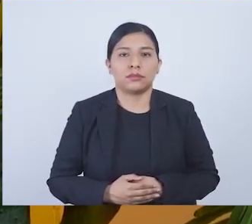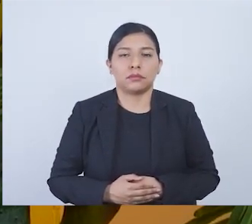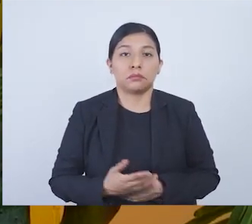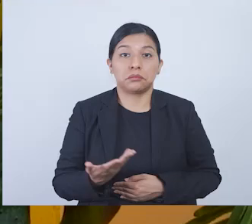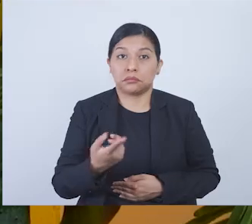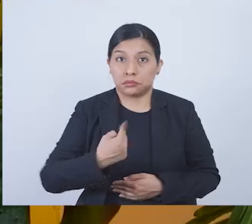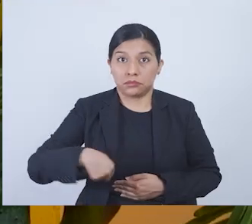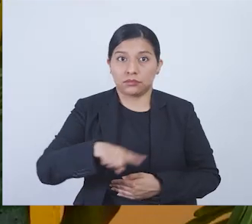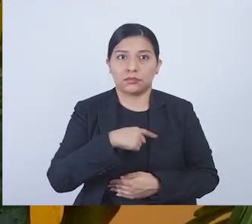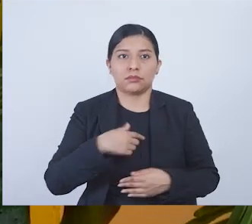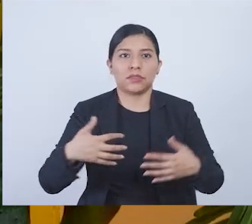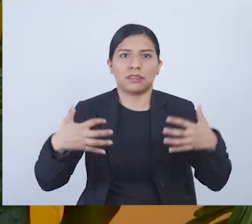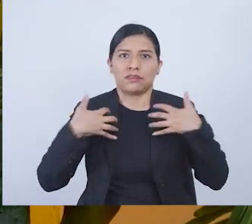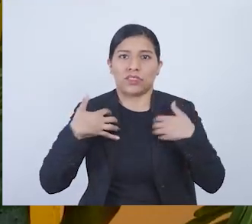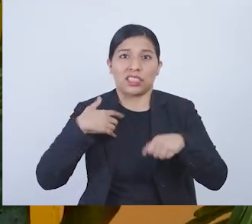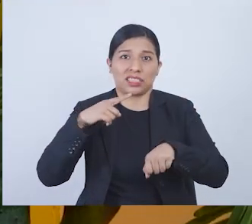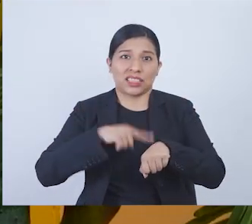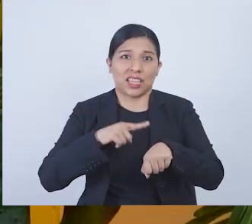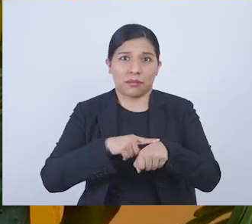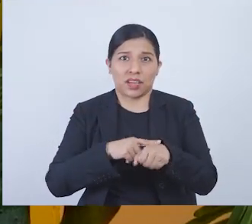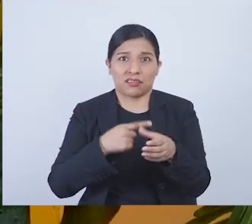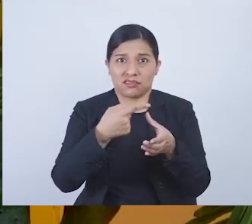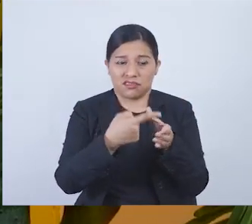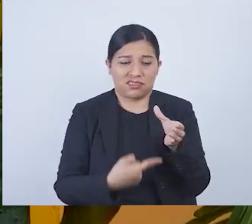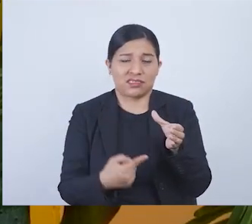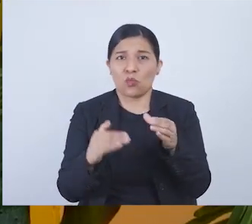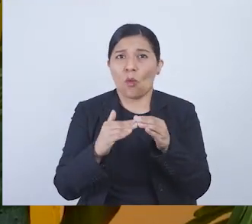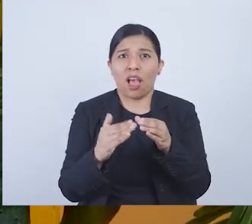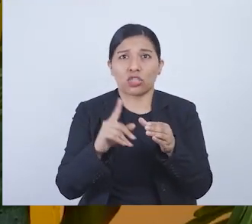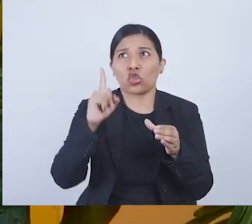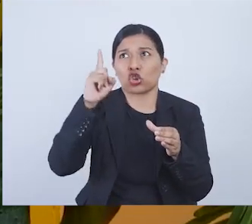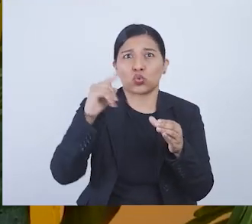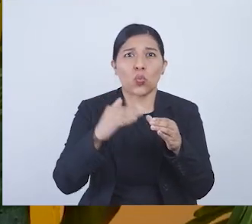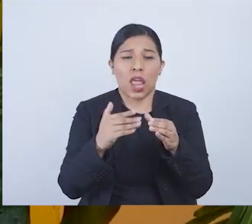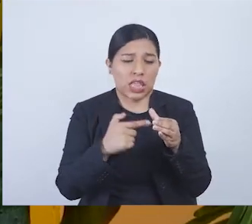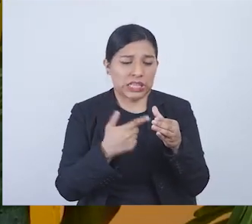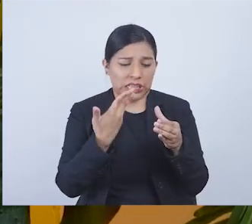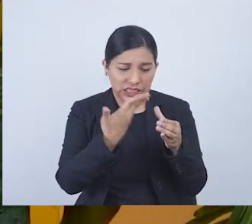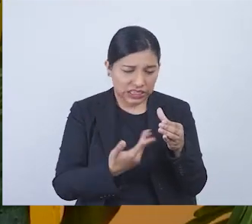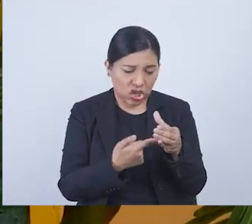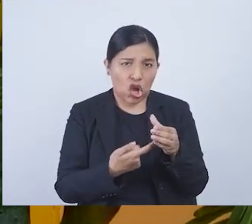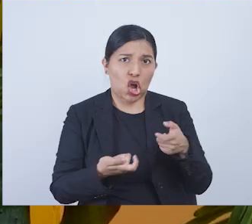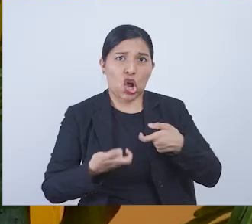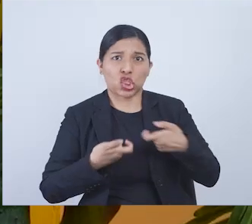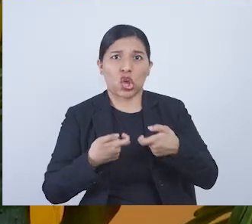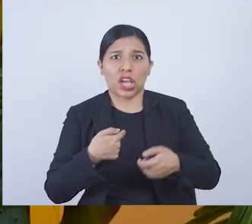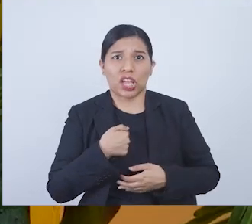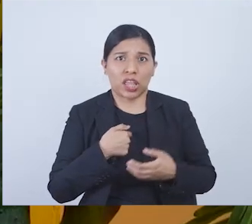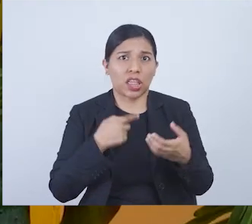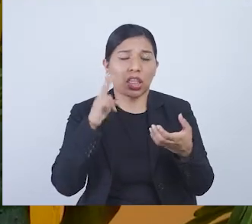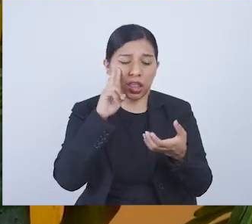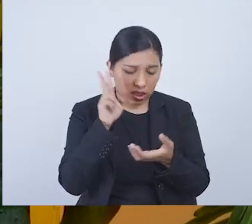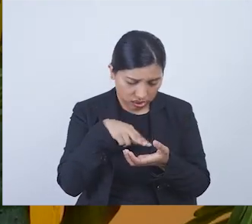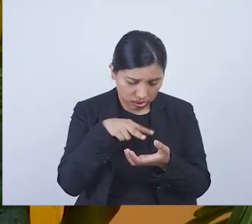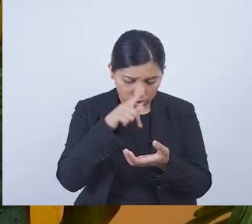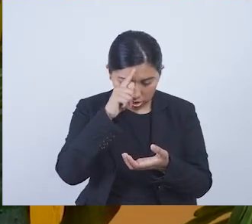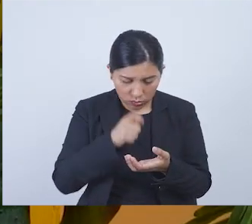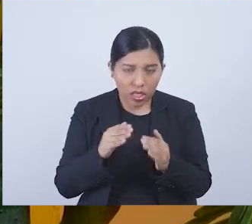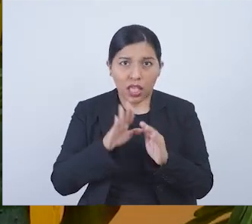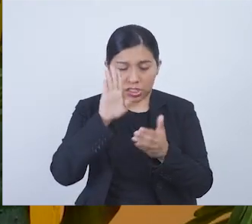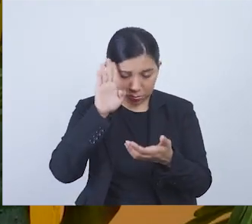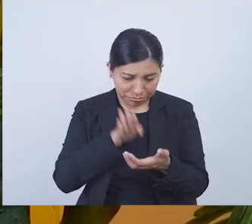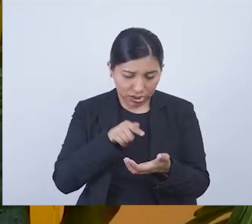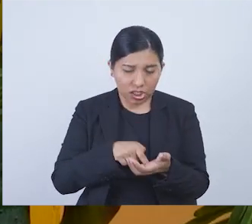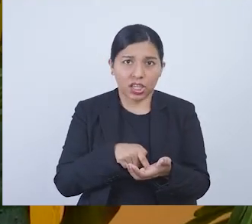estamos viviendo la era del dios pantalla. Sí, este aparatito nos maneja, bajamos la cabeza con solemne respeto delante